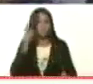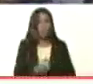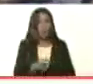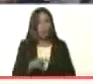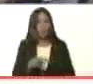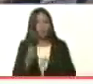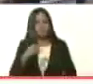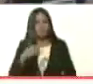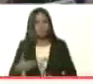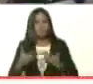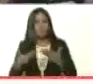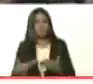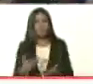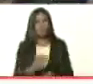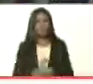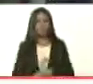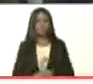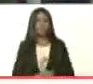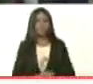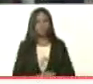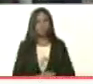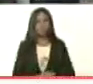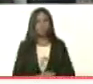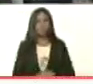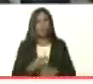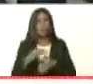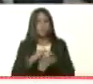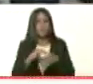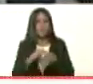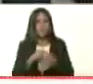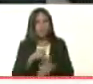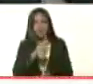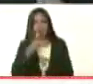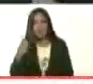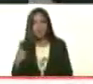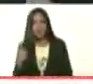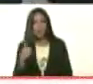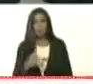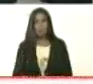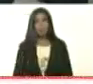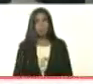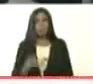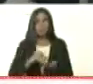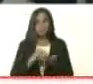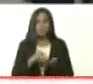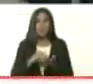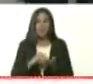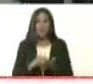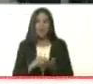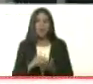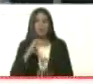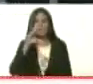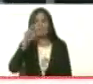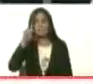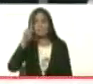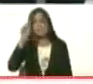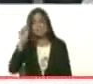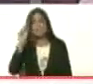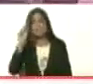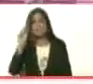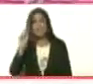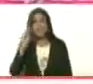que estoy dando a los ministros y ministras, poner a los CPT y la